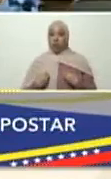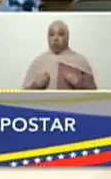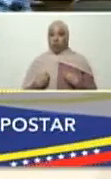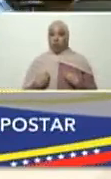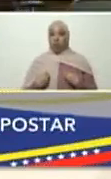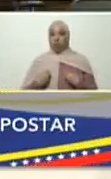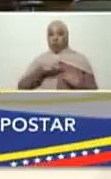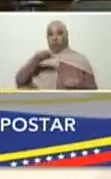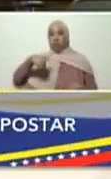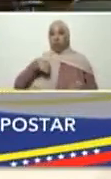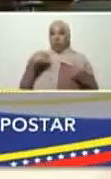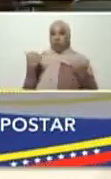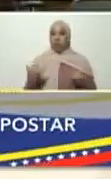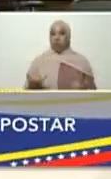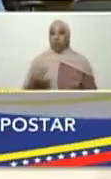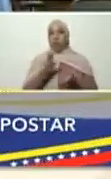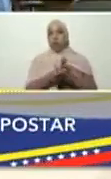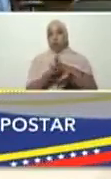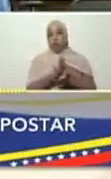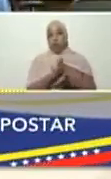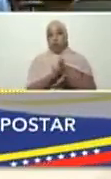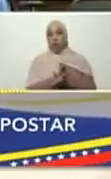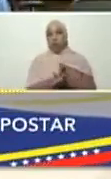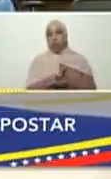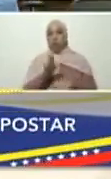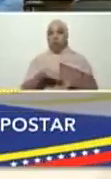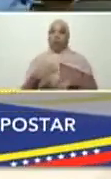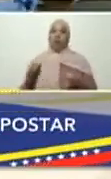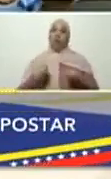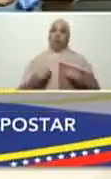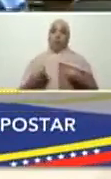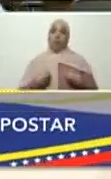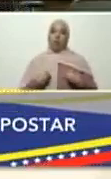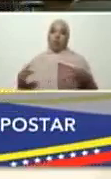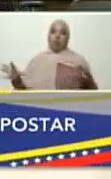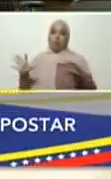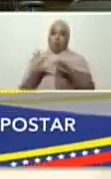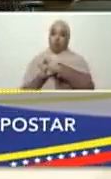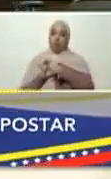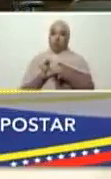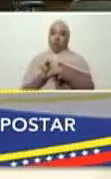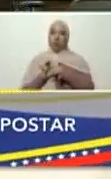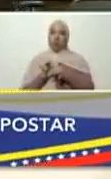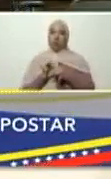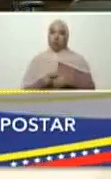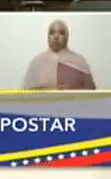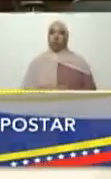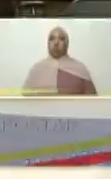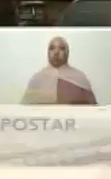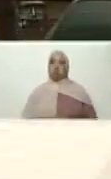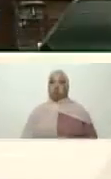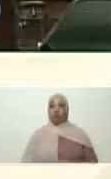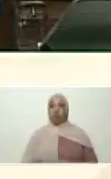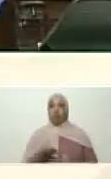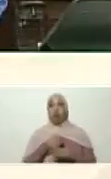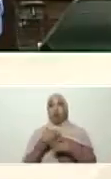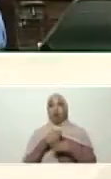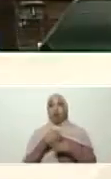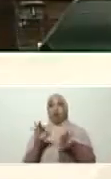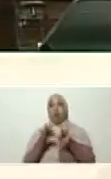es más tranquila. Porque la vida es más humana. Porque hay más compartir, porque hay